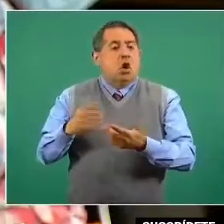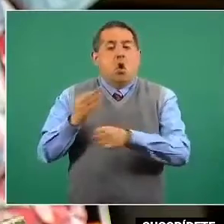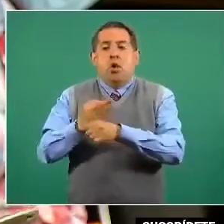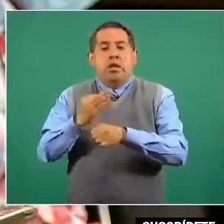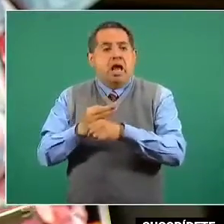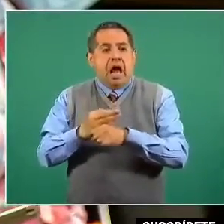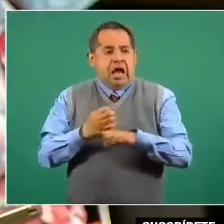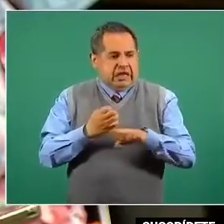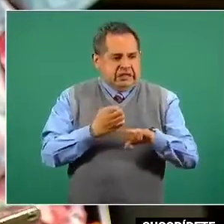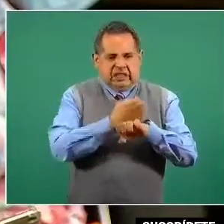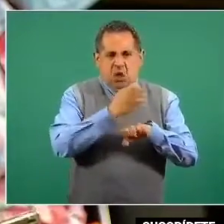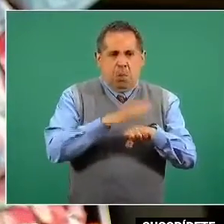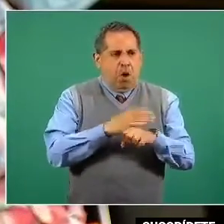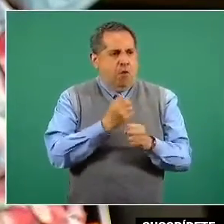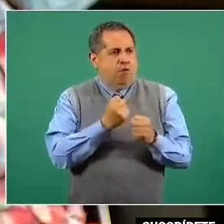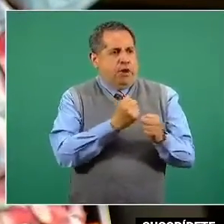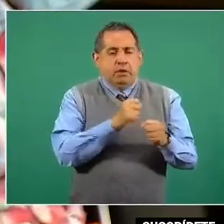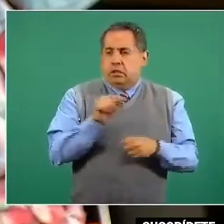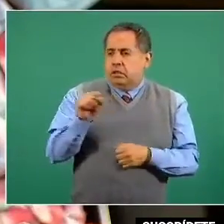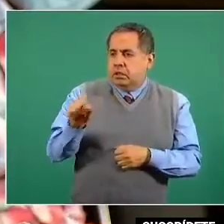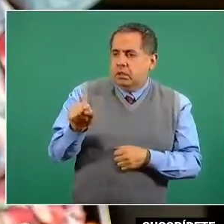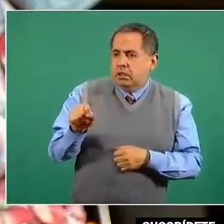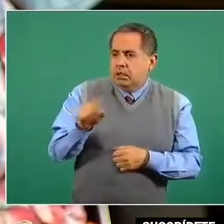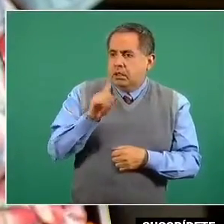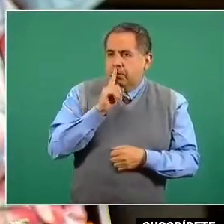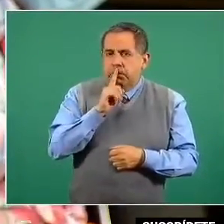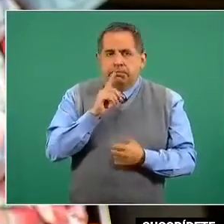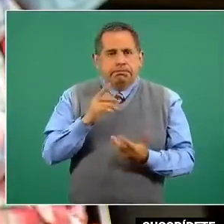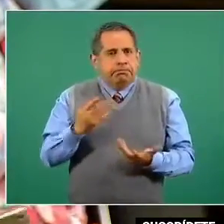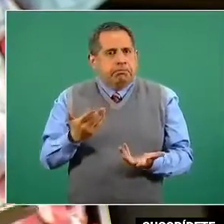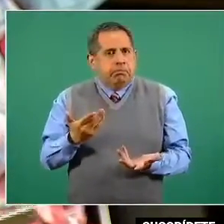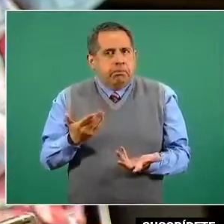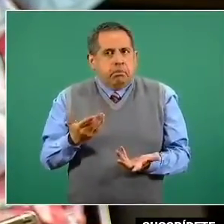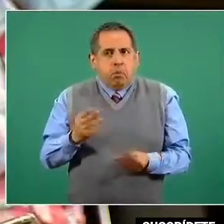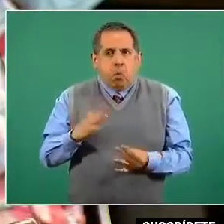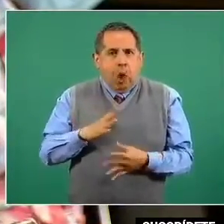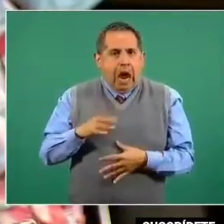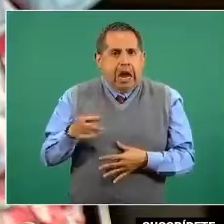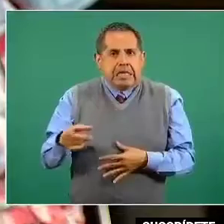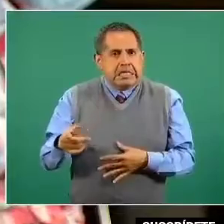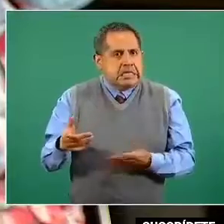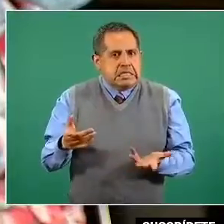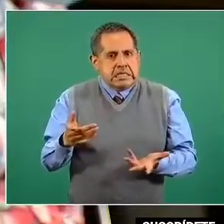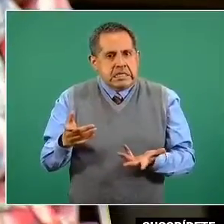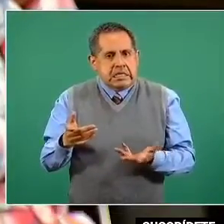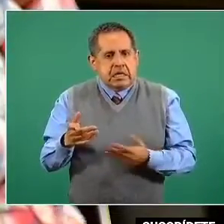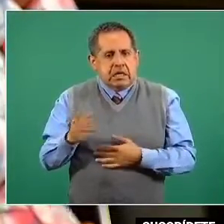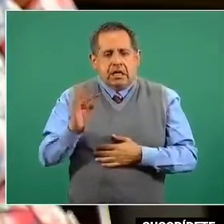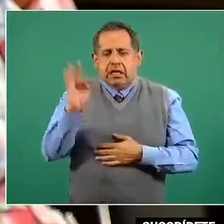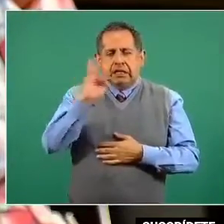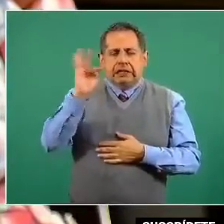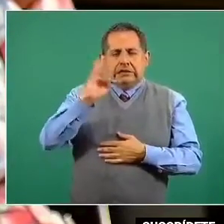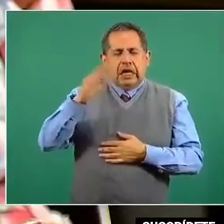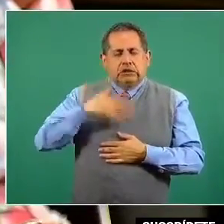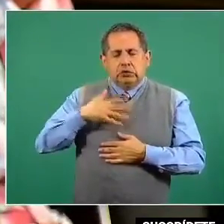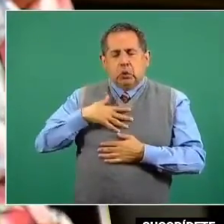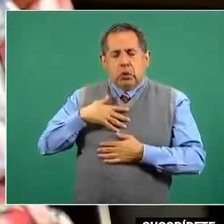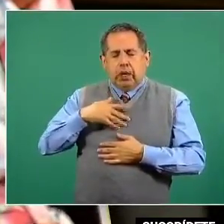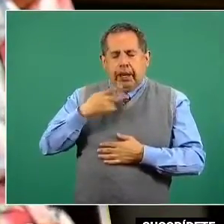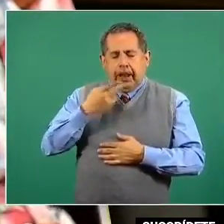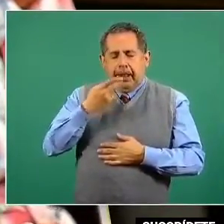económicamente no está dando expresamente el ancho. A José me le entendió mal la pregunta en el sentido de